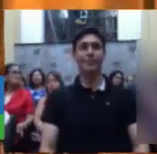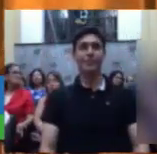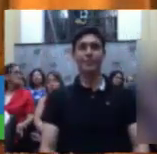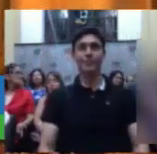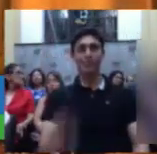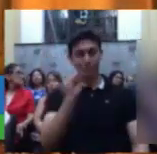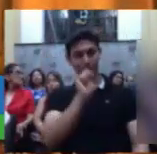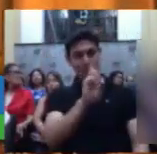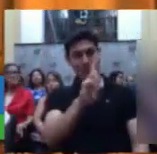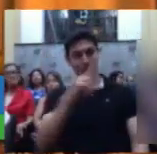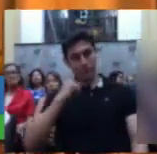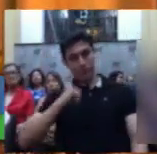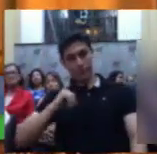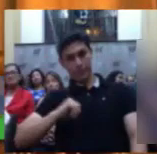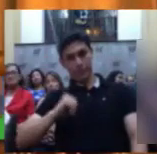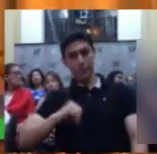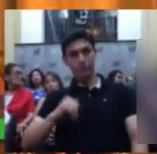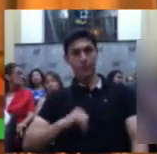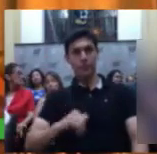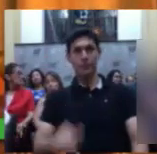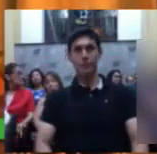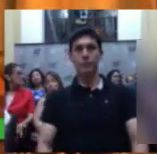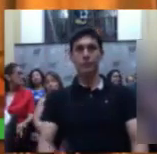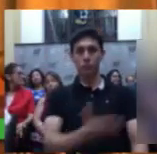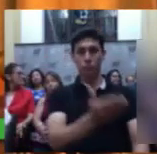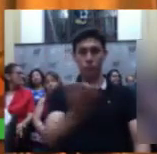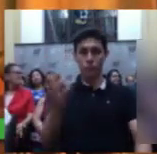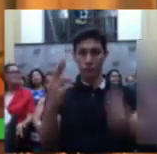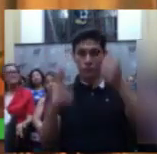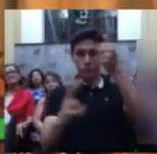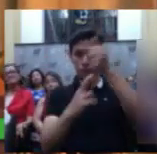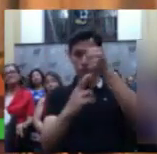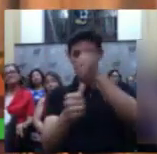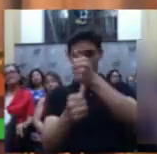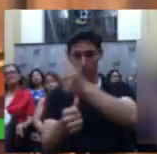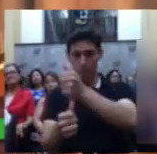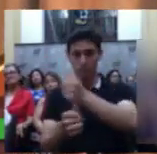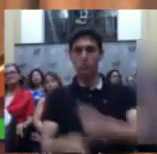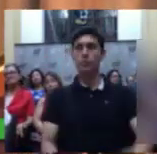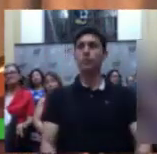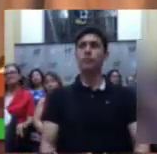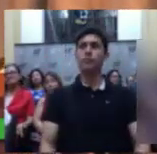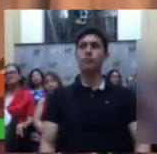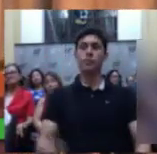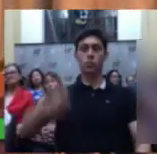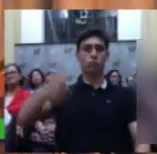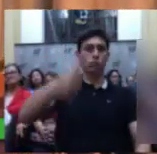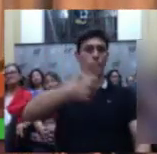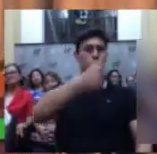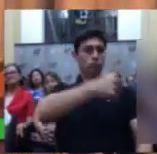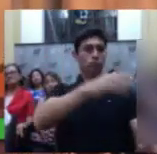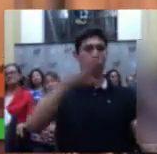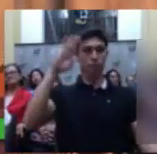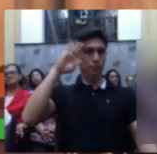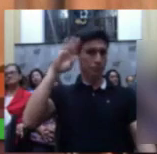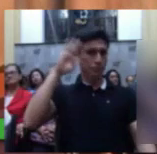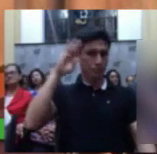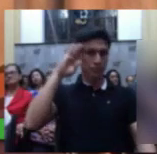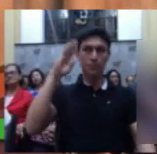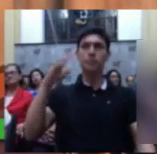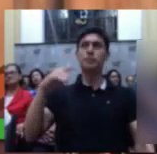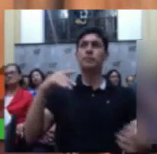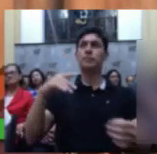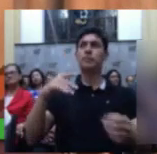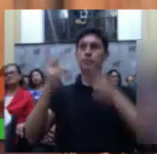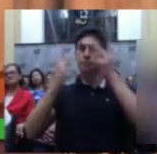Señor alcalde, señores y señoras regidores, autoridades militares, cívicas,